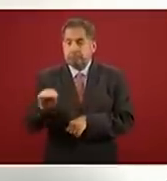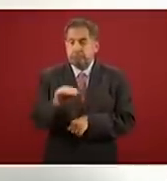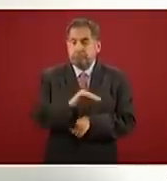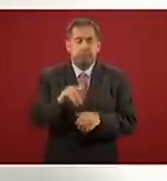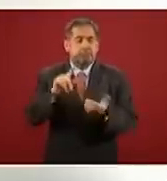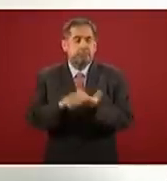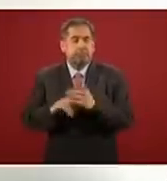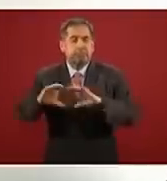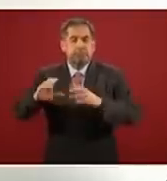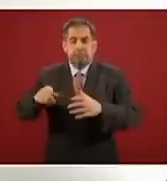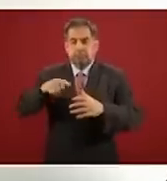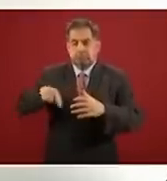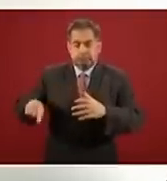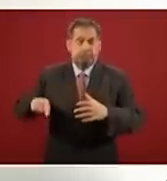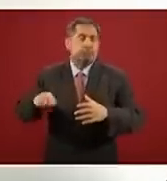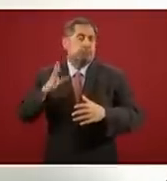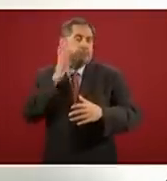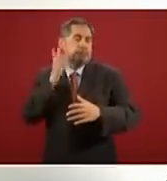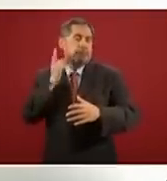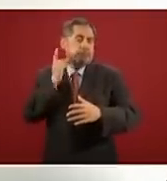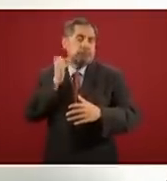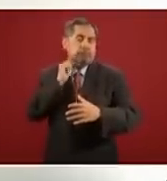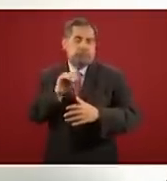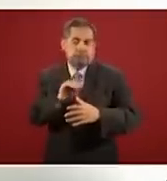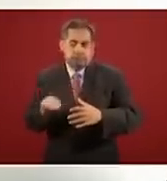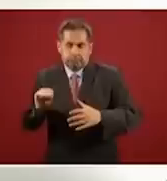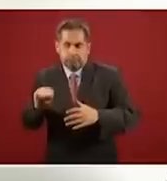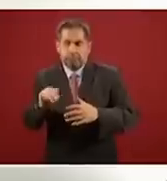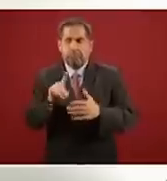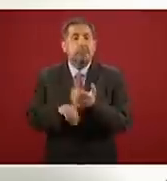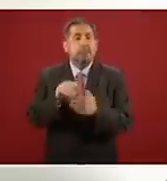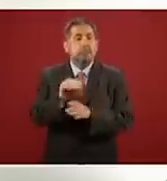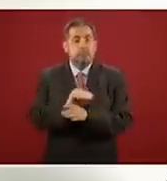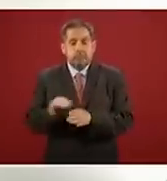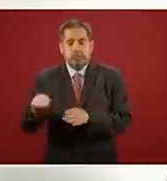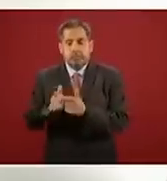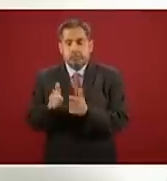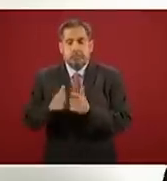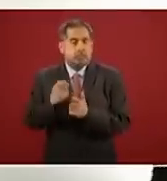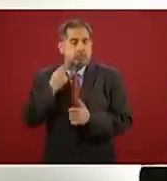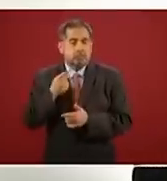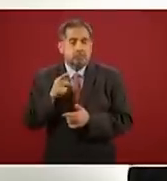el Congreso, en el Poder Legislativo, como también en partidos políticos,